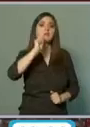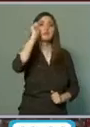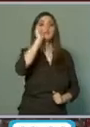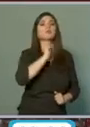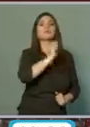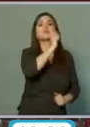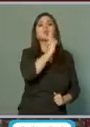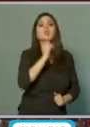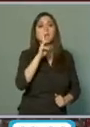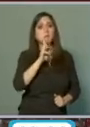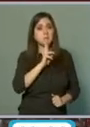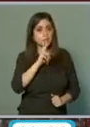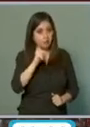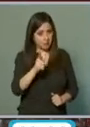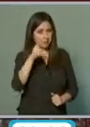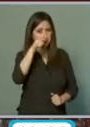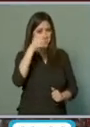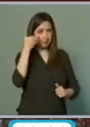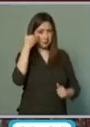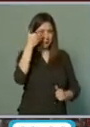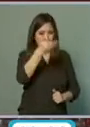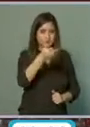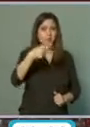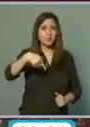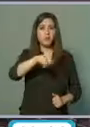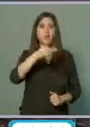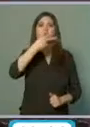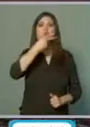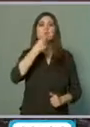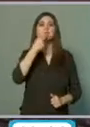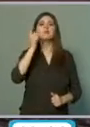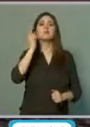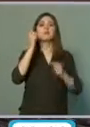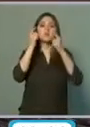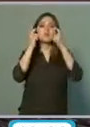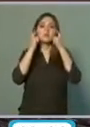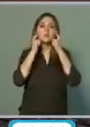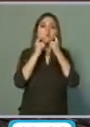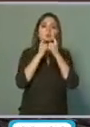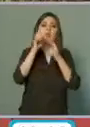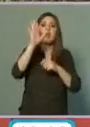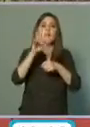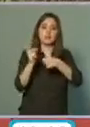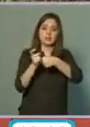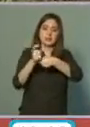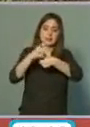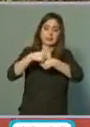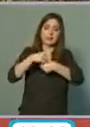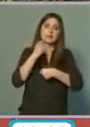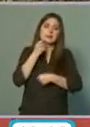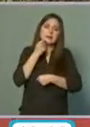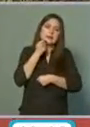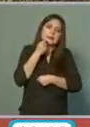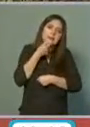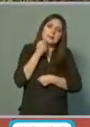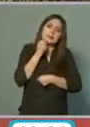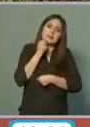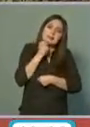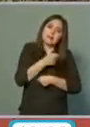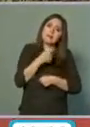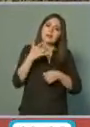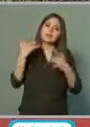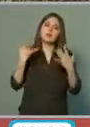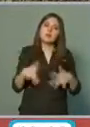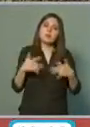si se han dado cuenta que a veces los caballeros tienen la barba muy cerrada y se entierran las barbas. Aunque no la tengas cerrada, de cualquier Sí. forma se te Se